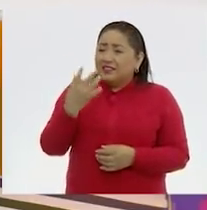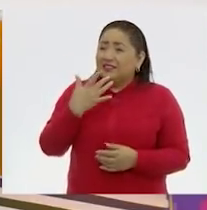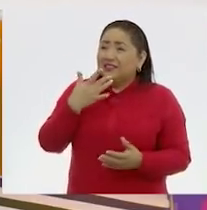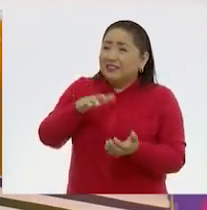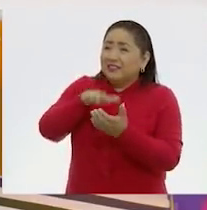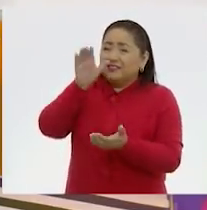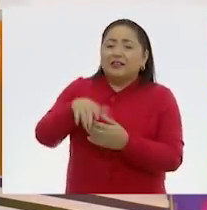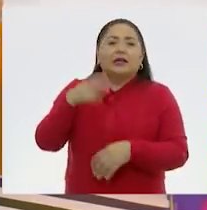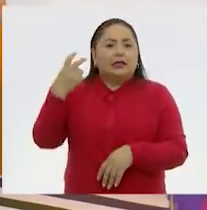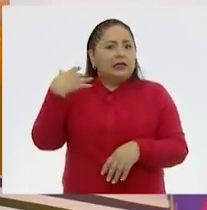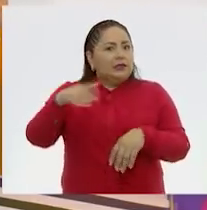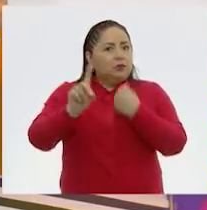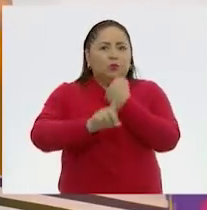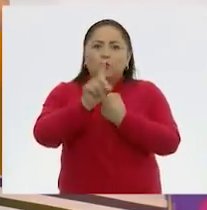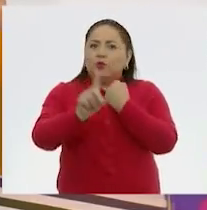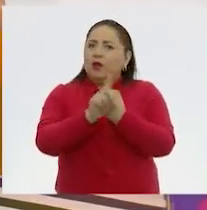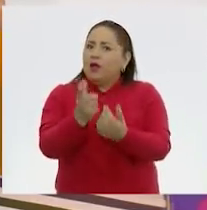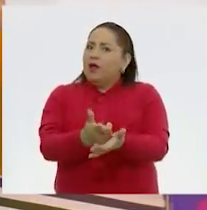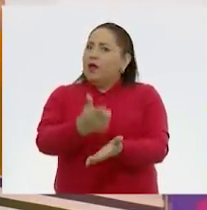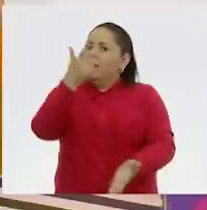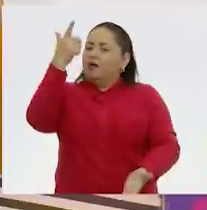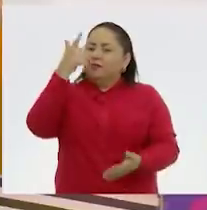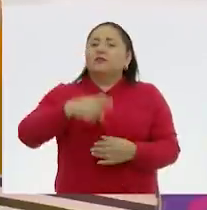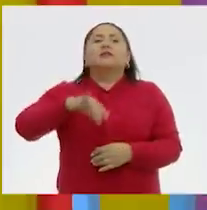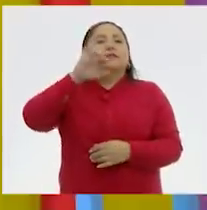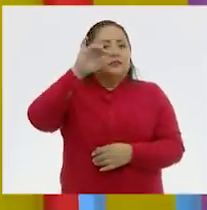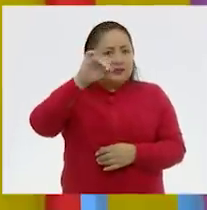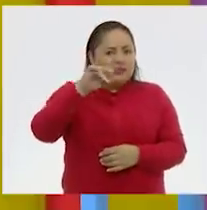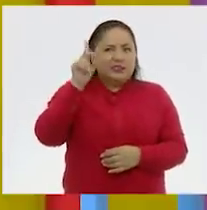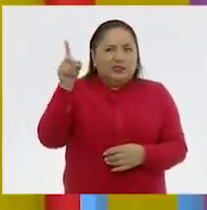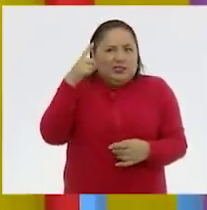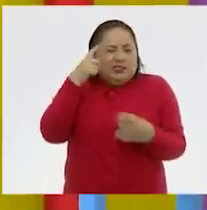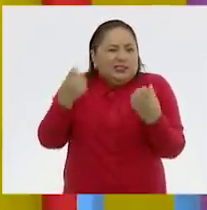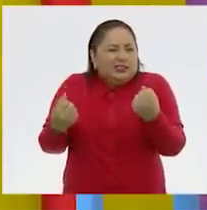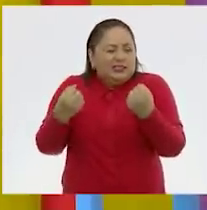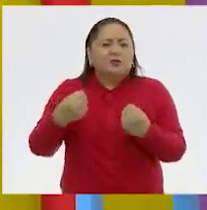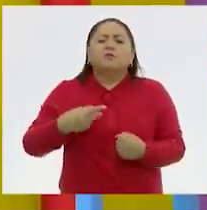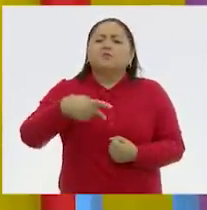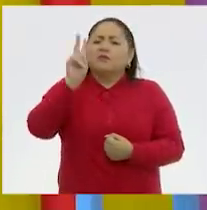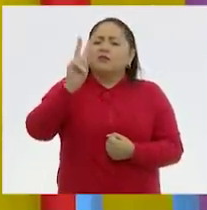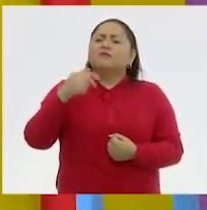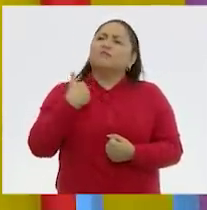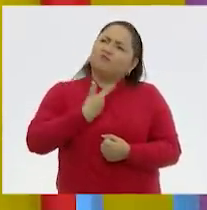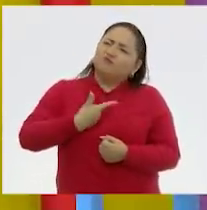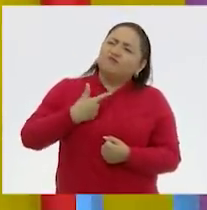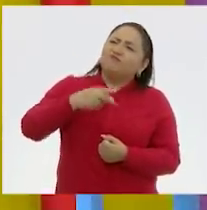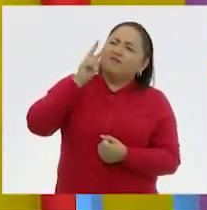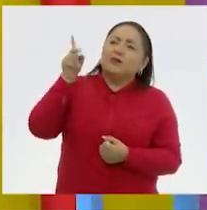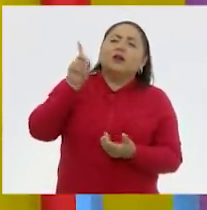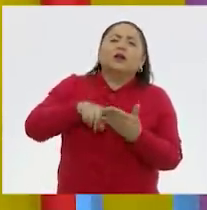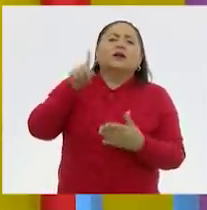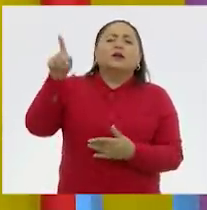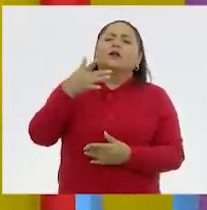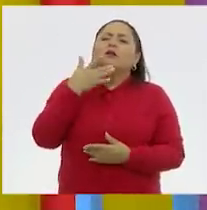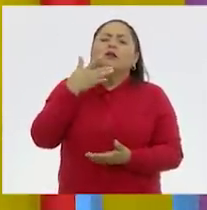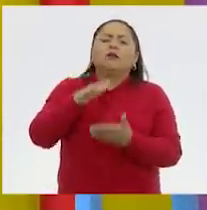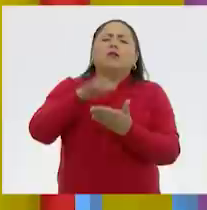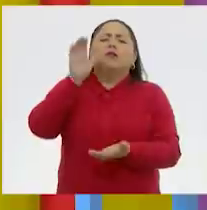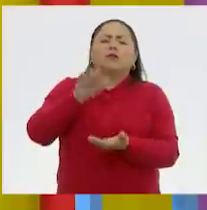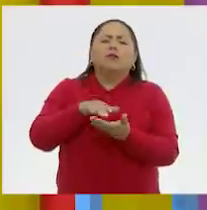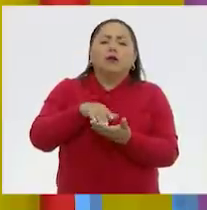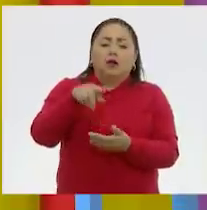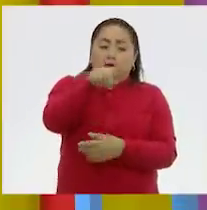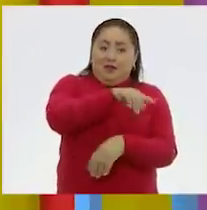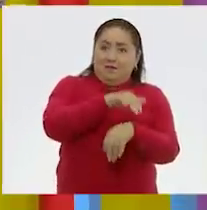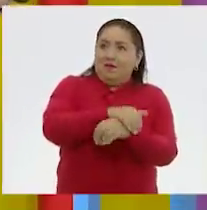Este dinosaurio tenía un problema grave. Muy severo de ira, la verdad. Pero me encanta que también aprendió, bueno, más bien sus